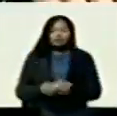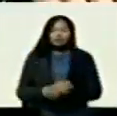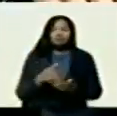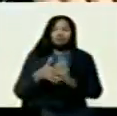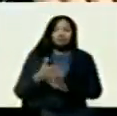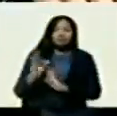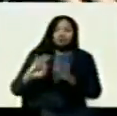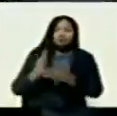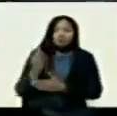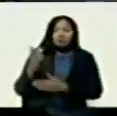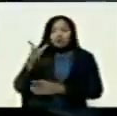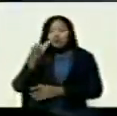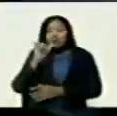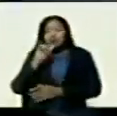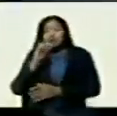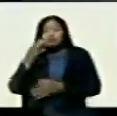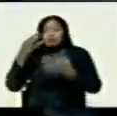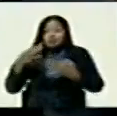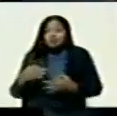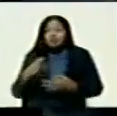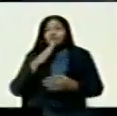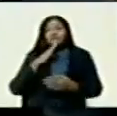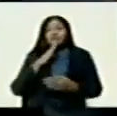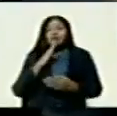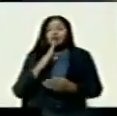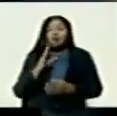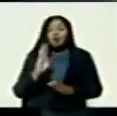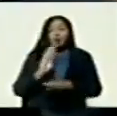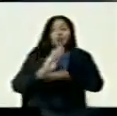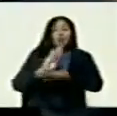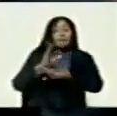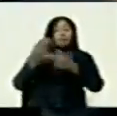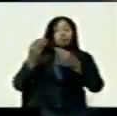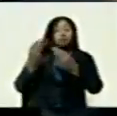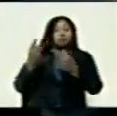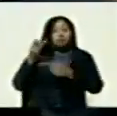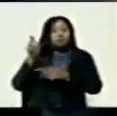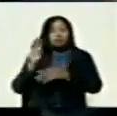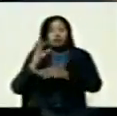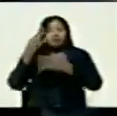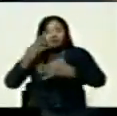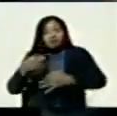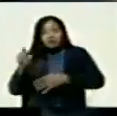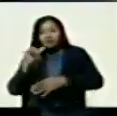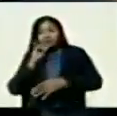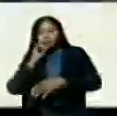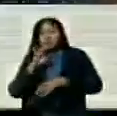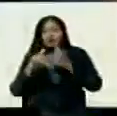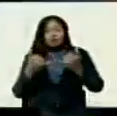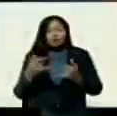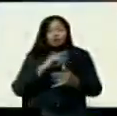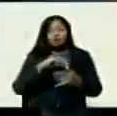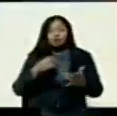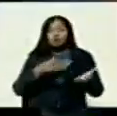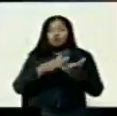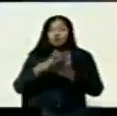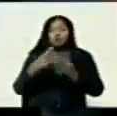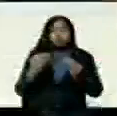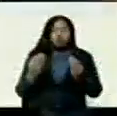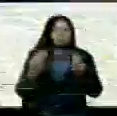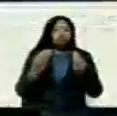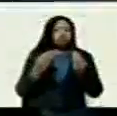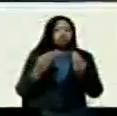lo fundamental de la seguridad del banco era garantizar la integridad de esta información. Hasta el momento, nosotros garantizamos la